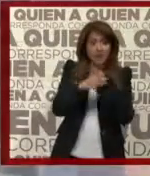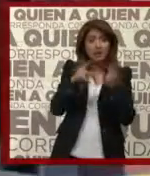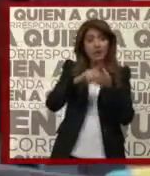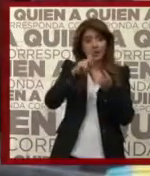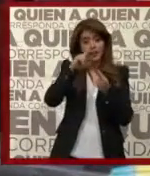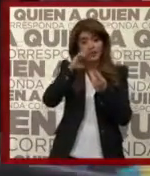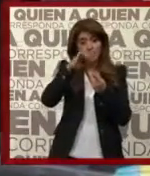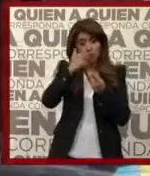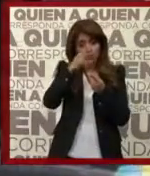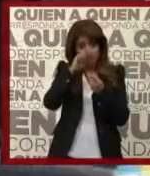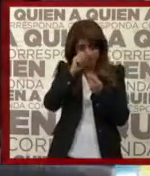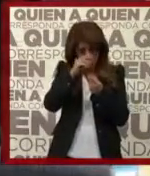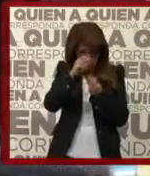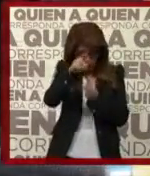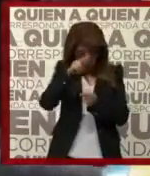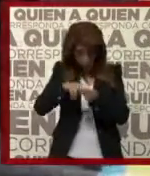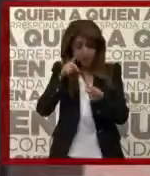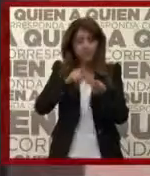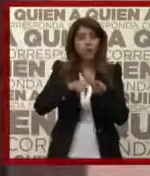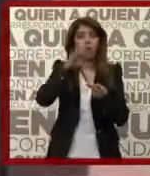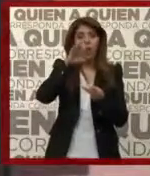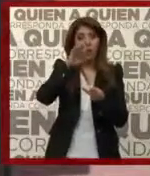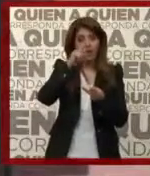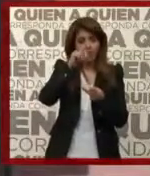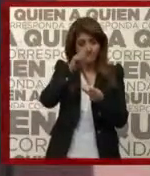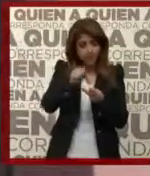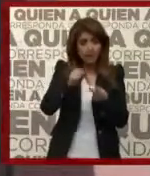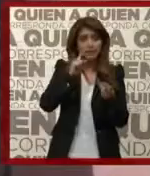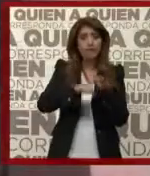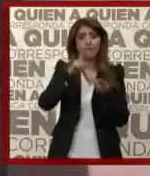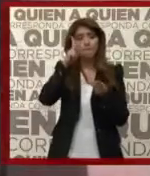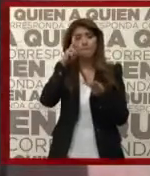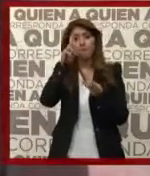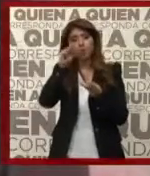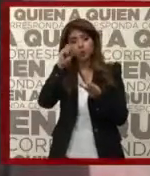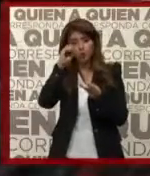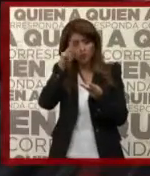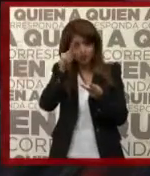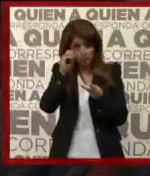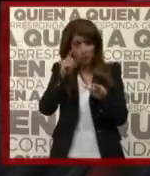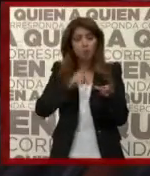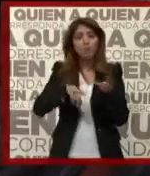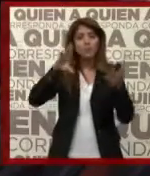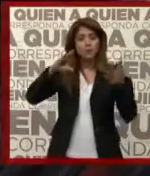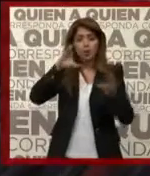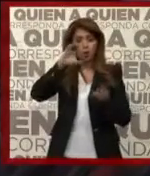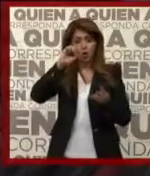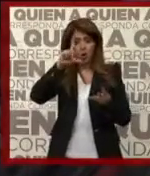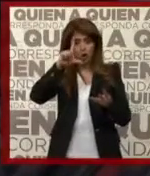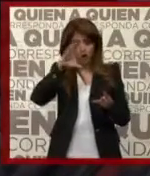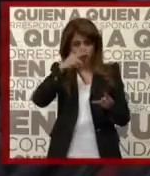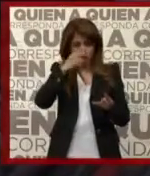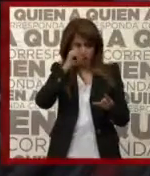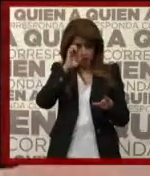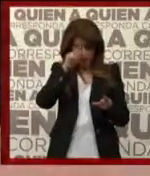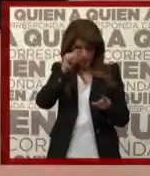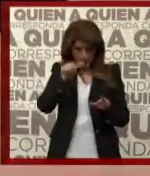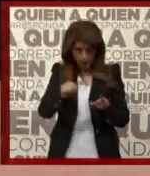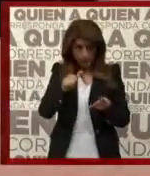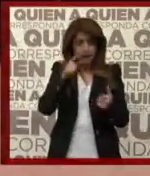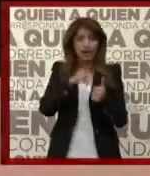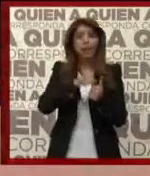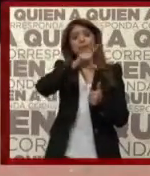remorgómetros. Necesitamos cuentas remadas, necesitamos pulsómetro, necesitamos colchonetas,